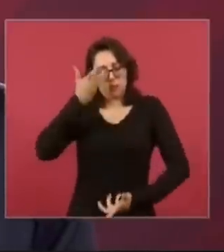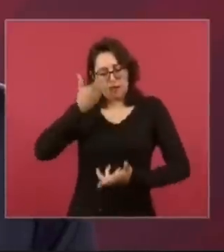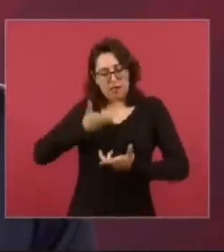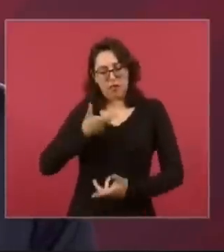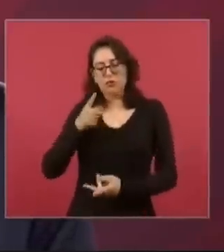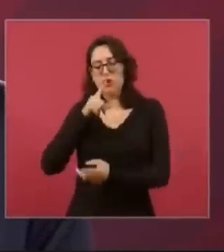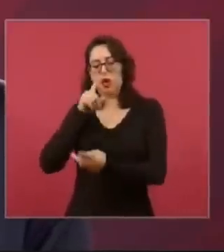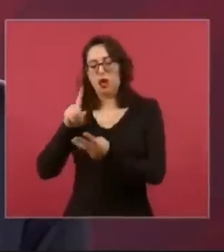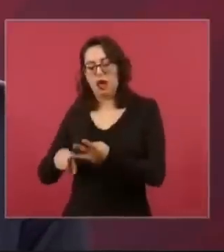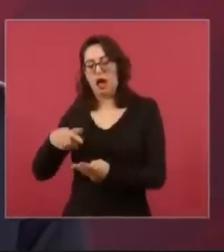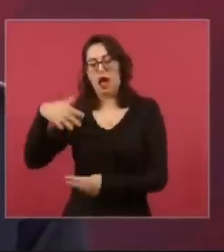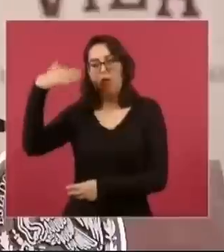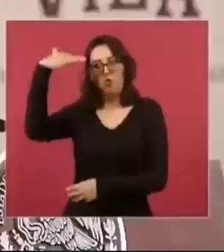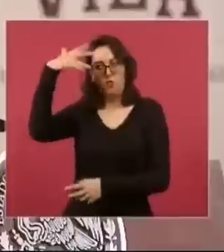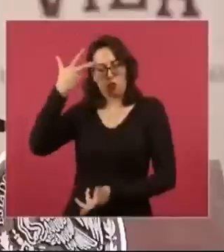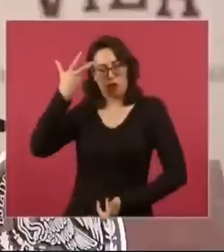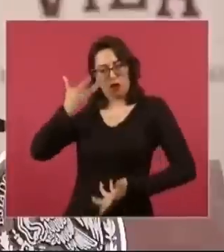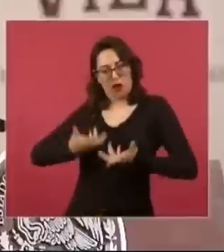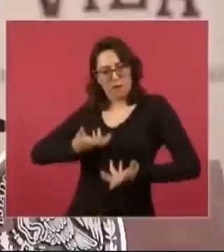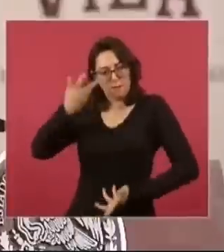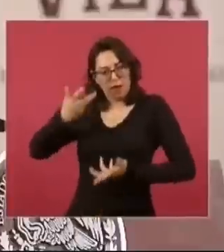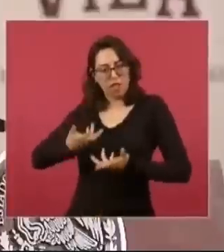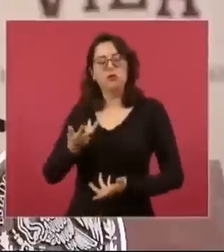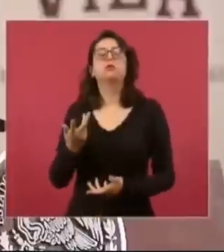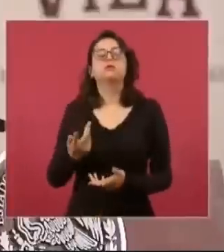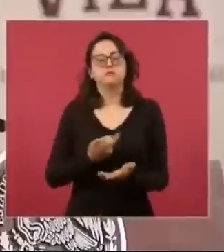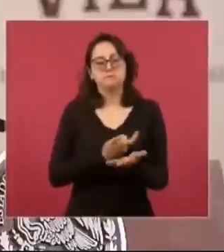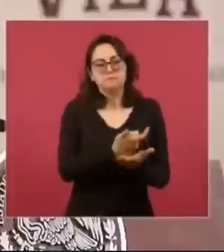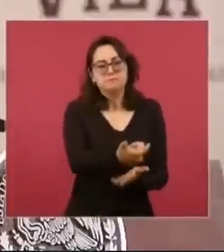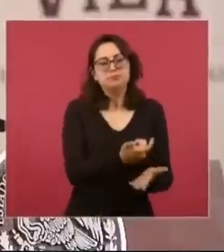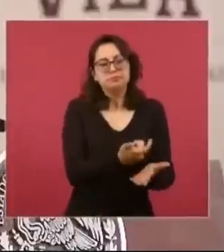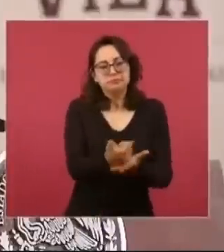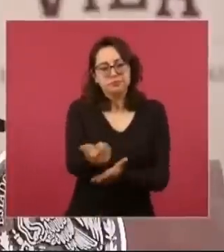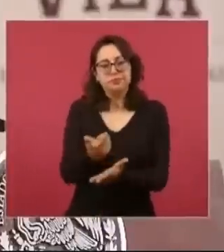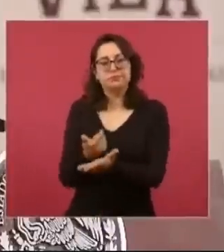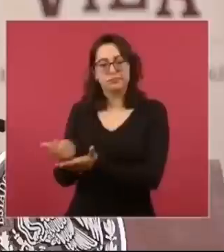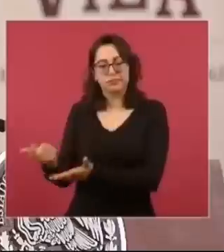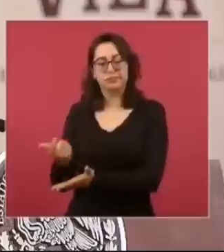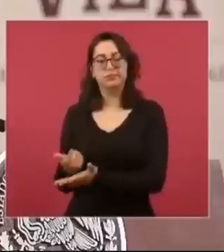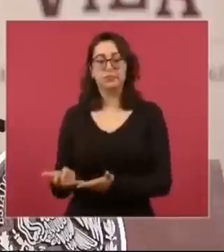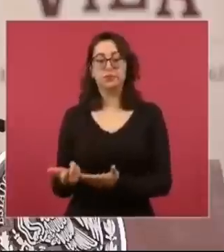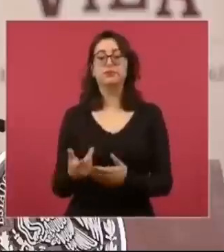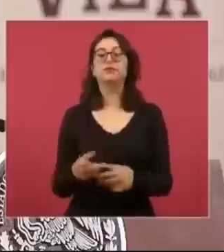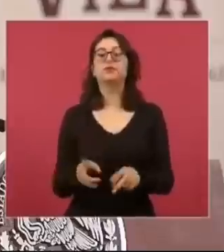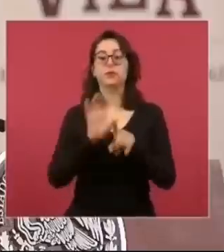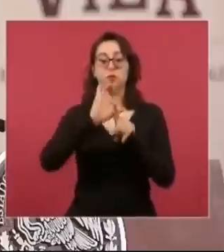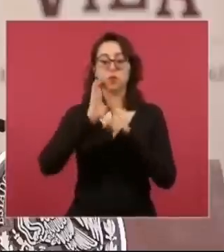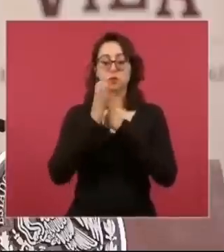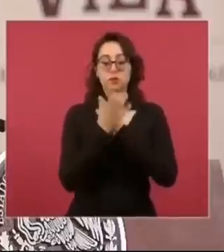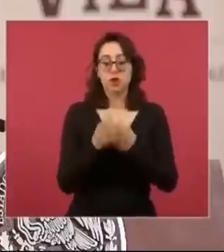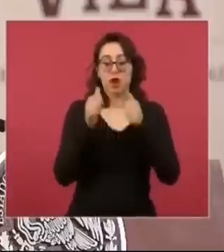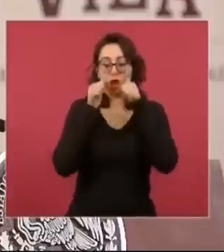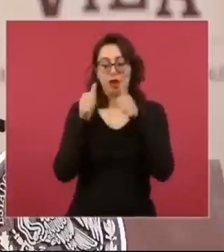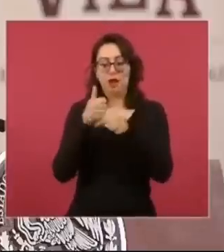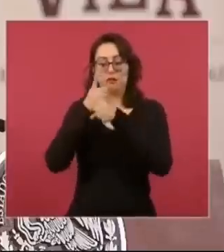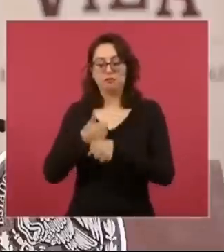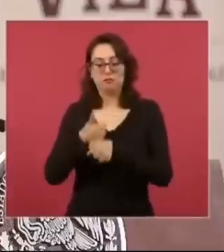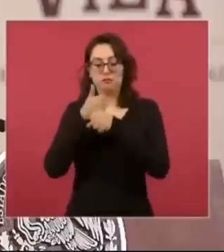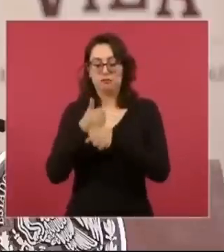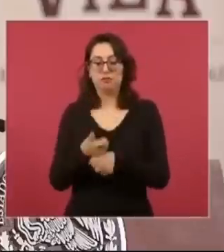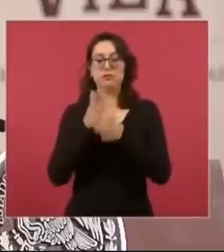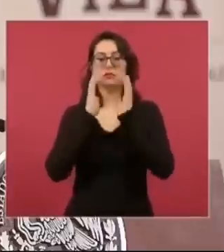lesionados por parte de la comisión ejecutiva de atención a víctimas se han emitido 327